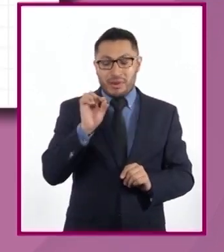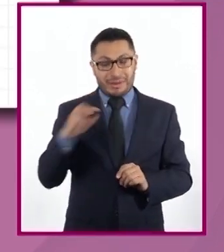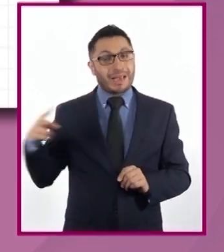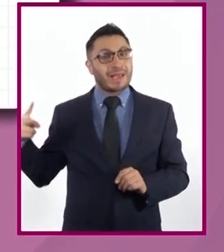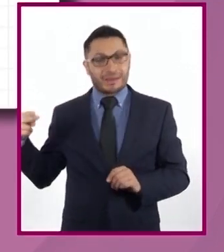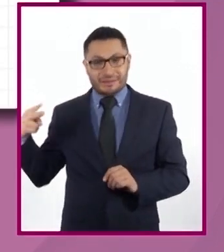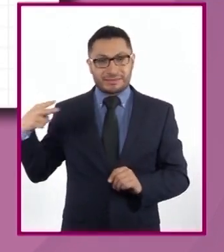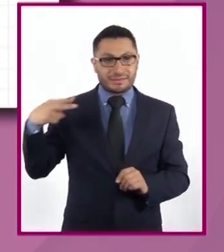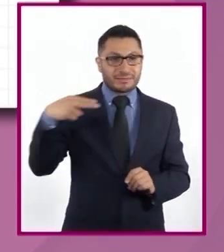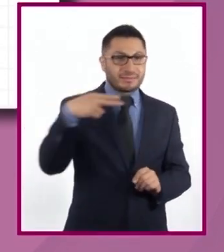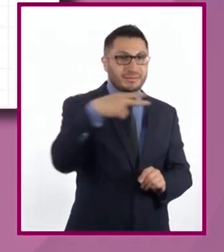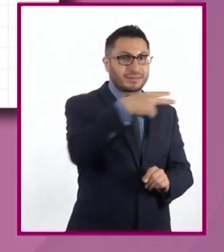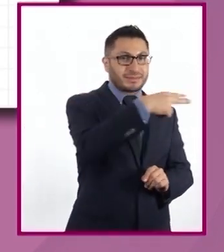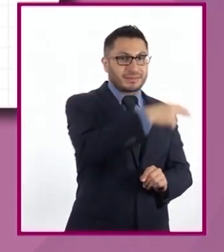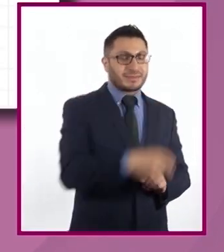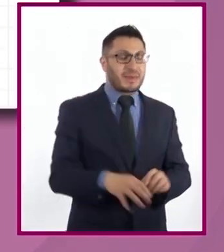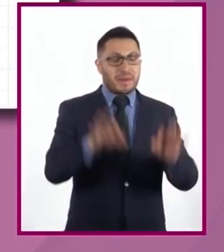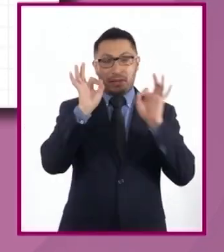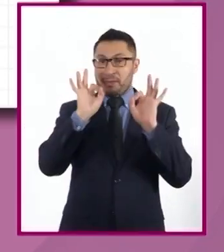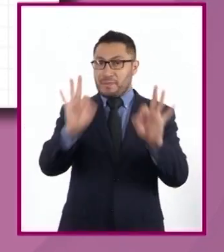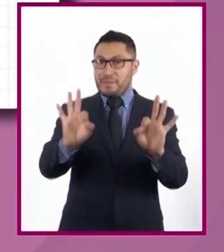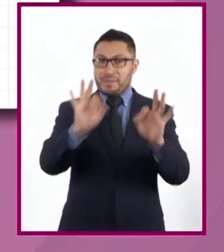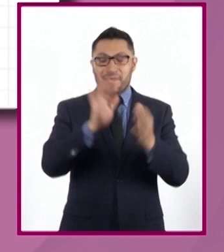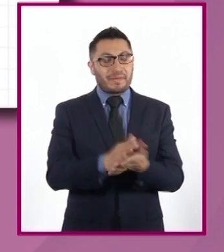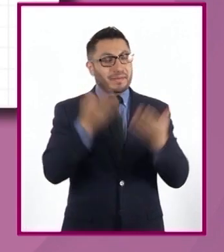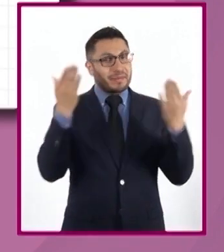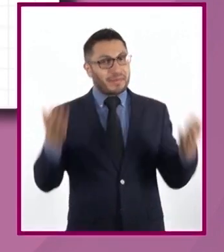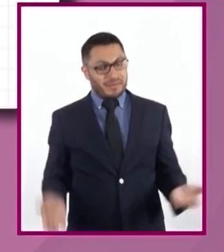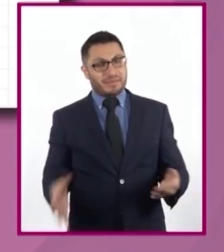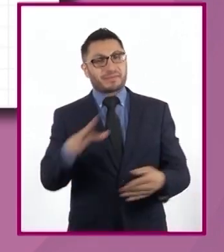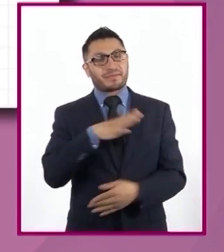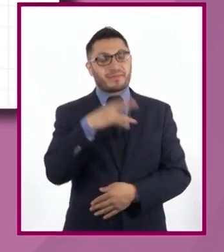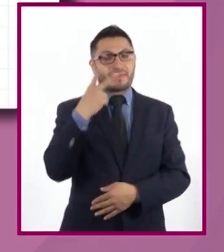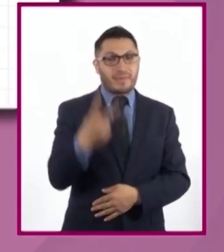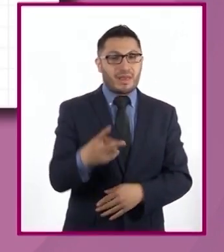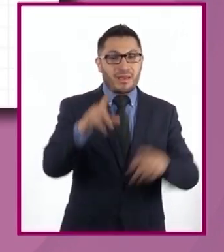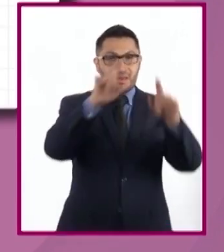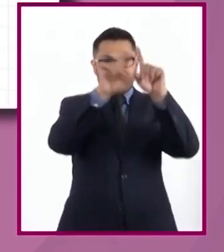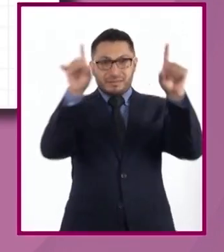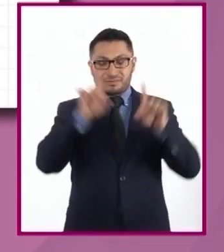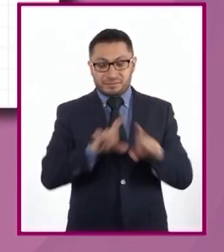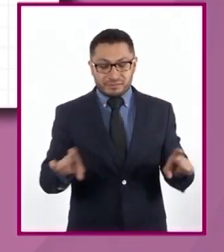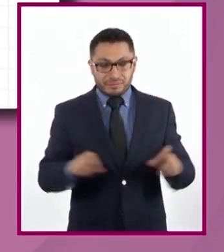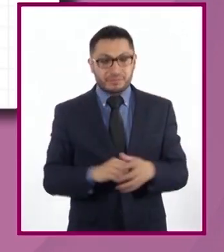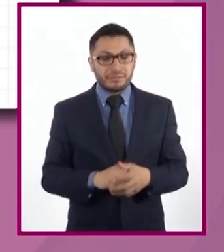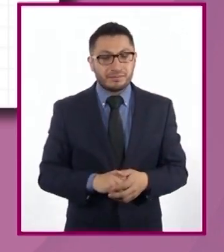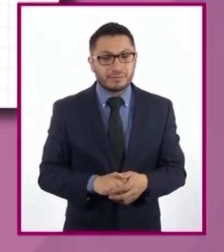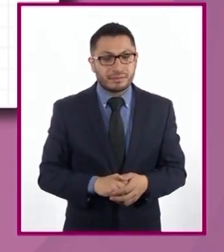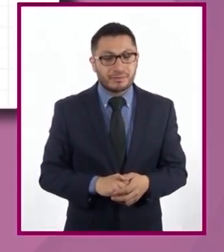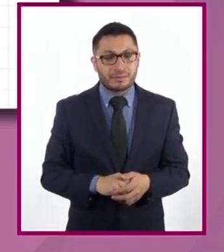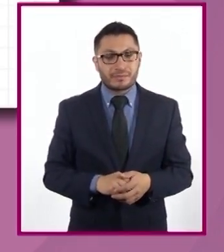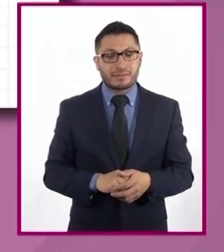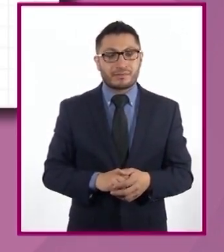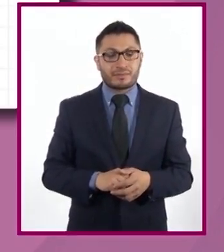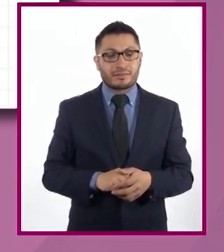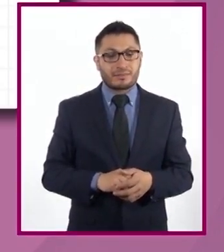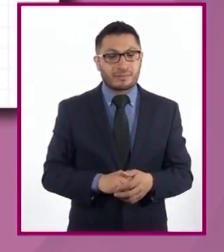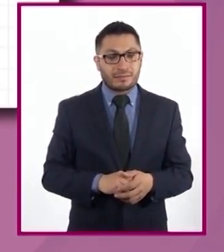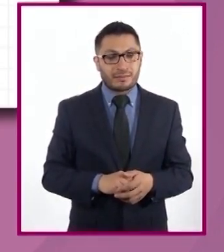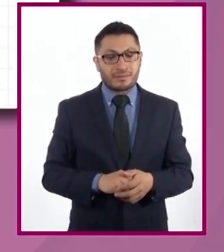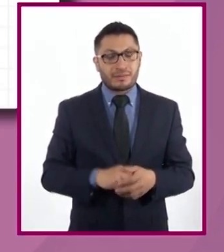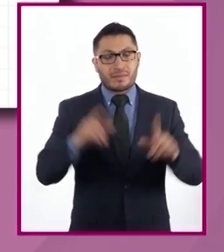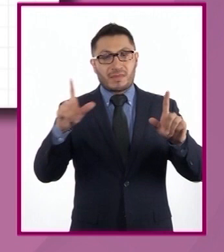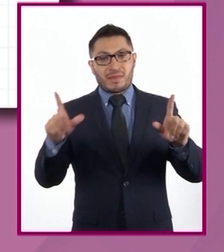allí. Muy bien, ahora tenemos dos partes. Coloca una parte sobre la